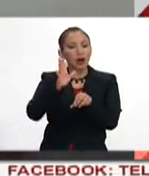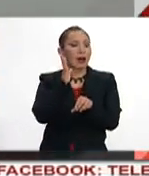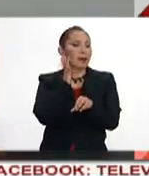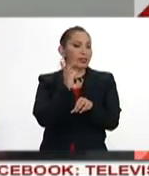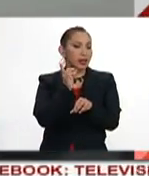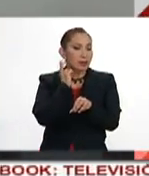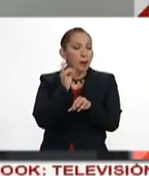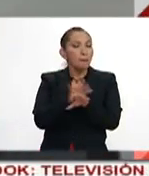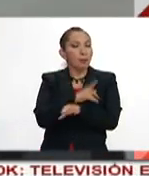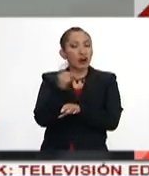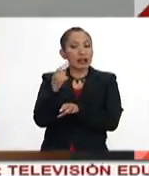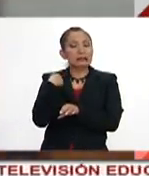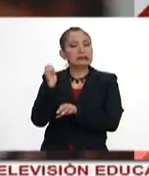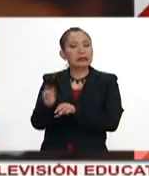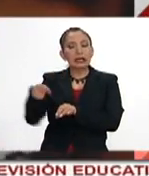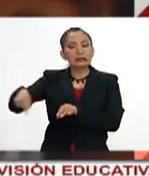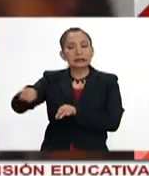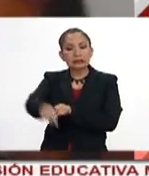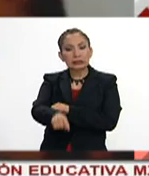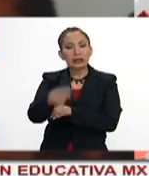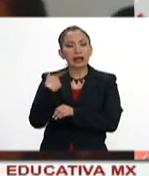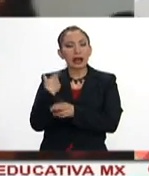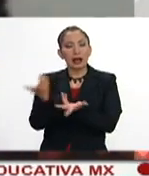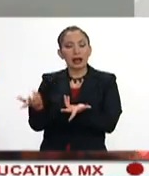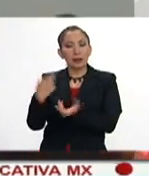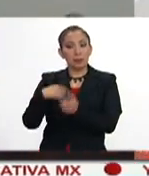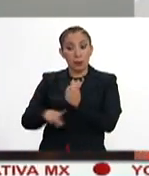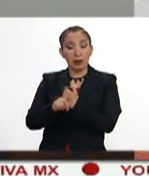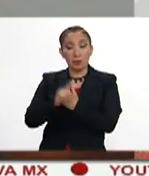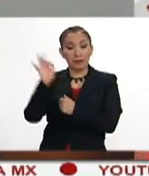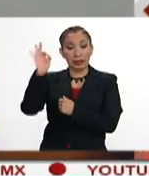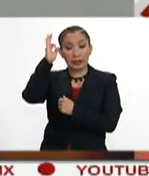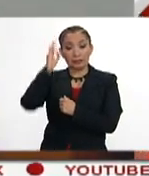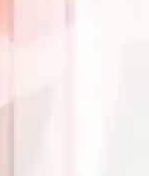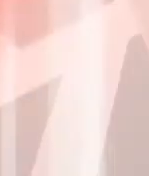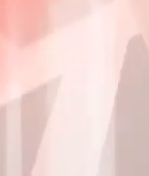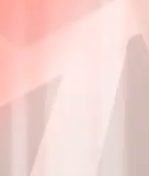Cámara de Diputados porque se trata de un delito federal.